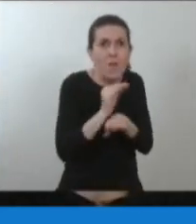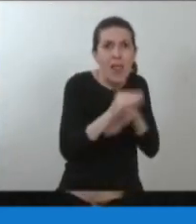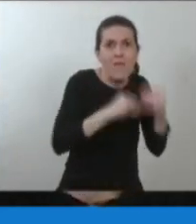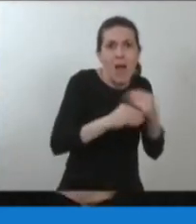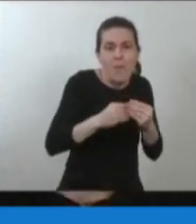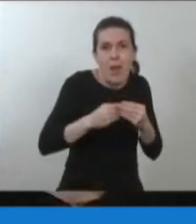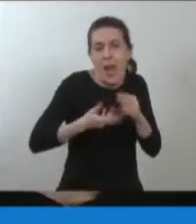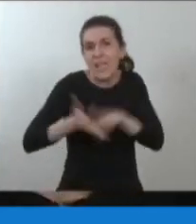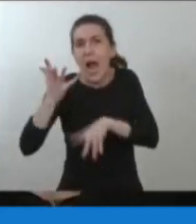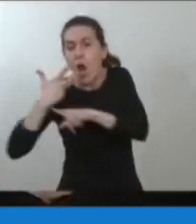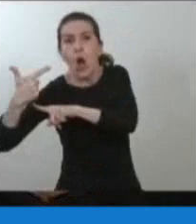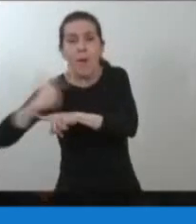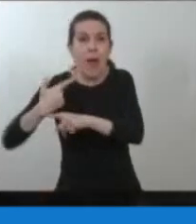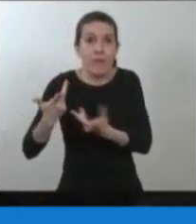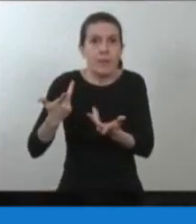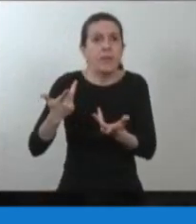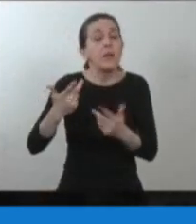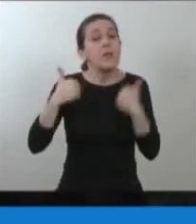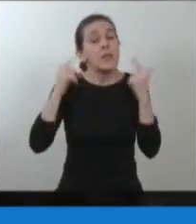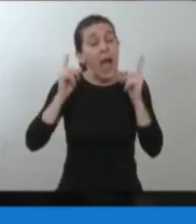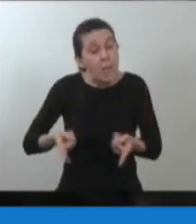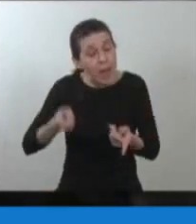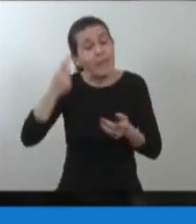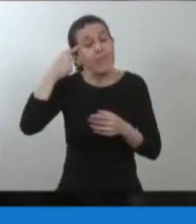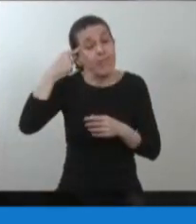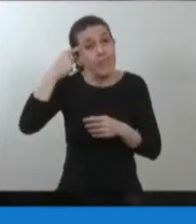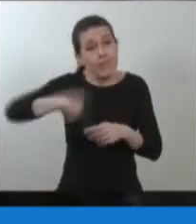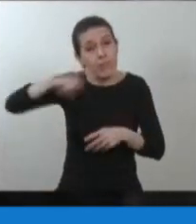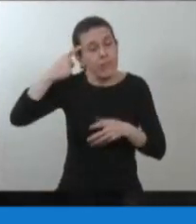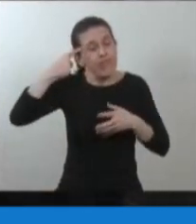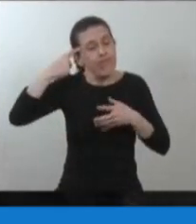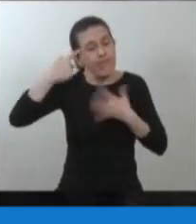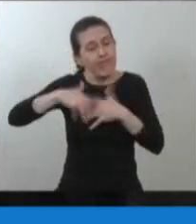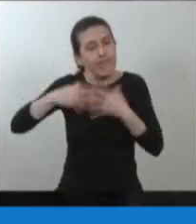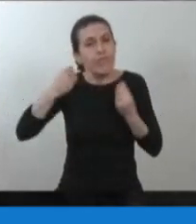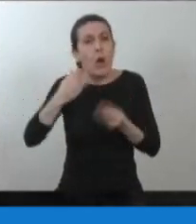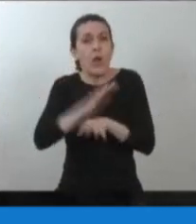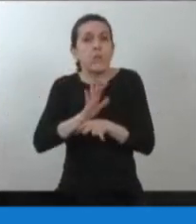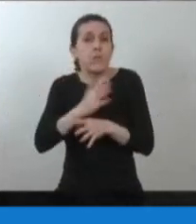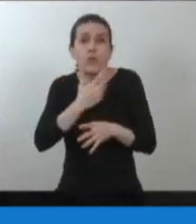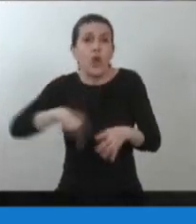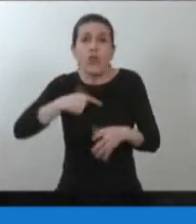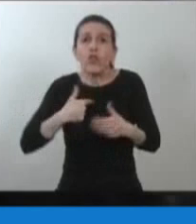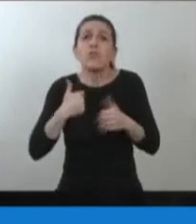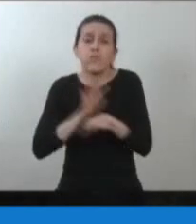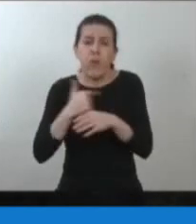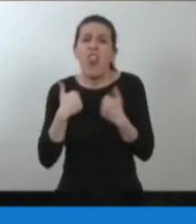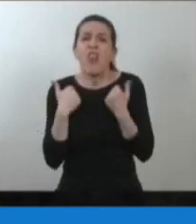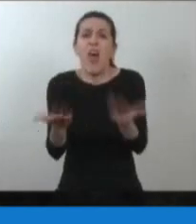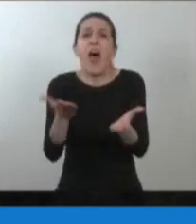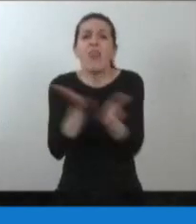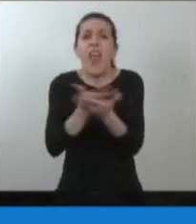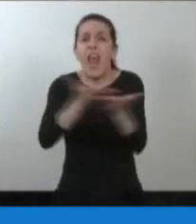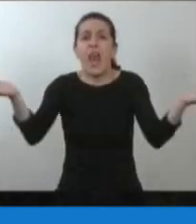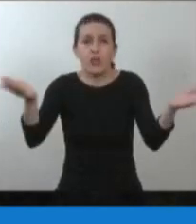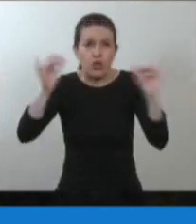así que también hemos pensado porque somos un estado de derecho en ver las consecuencias